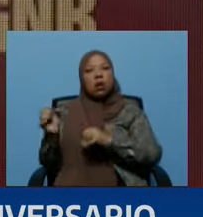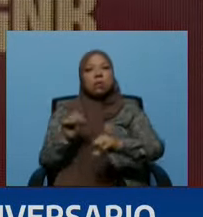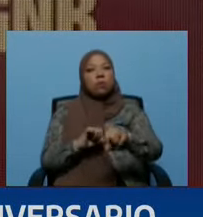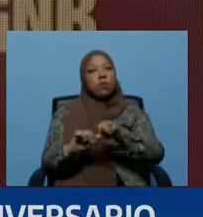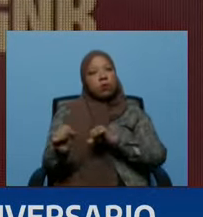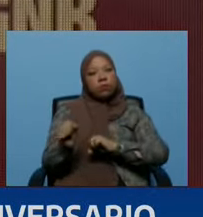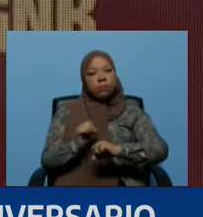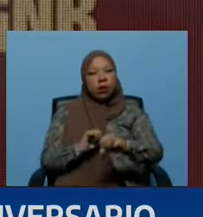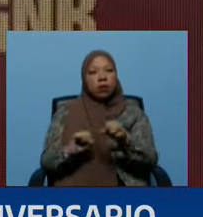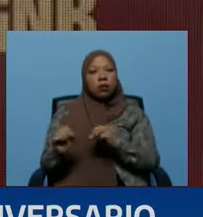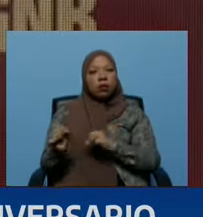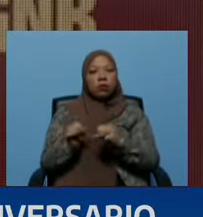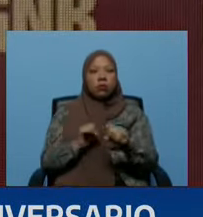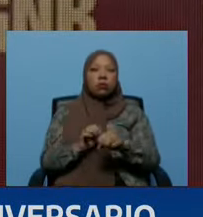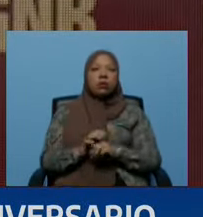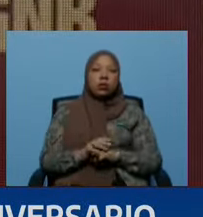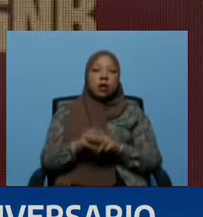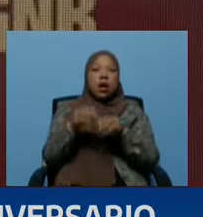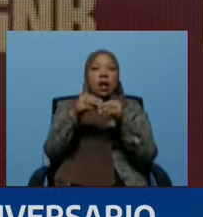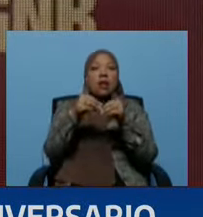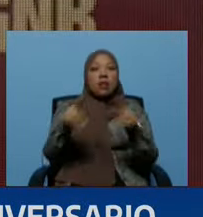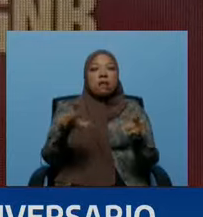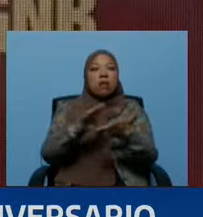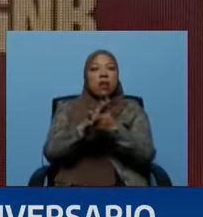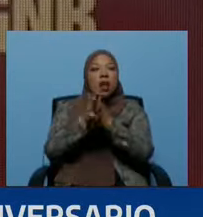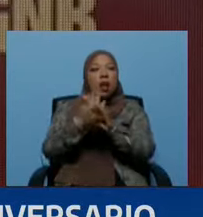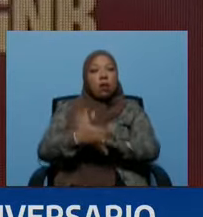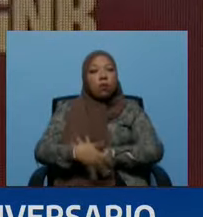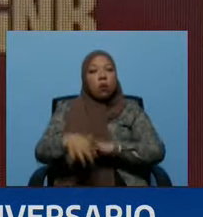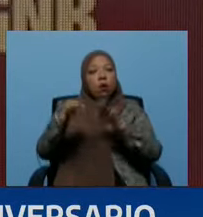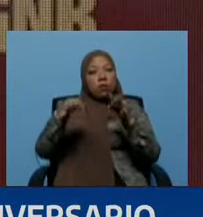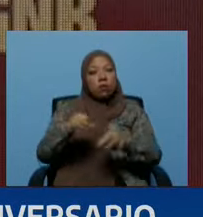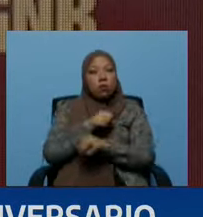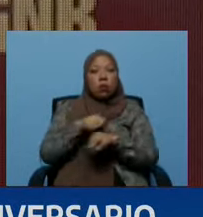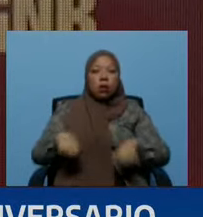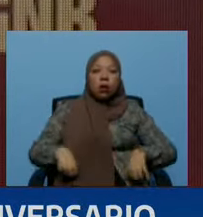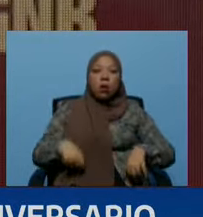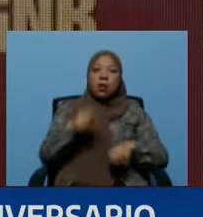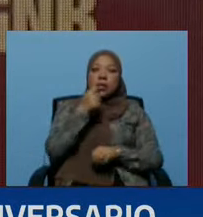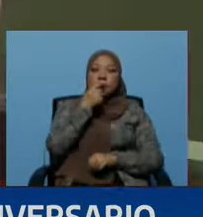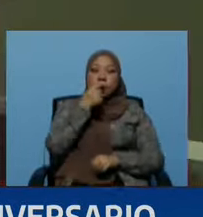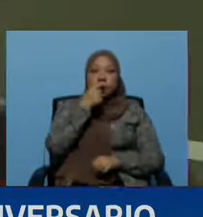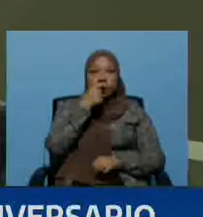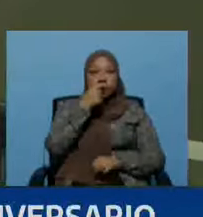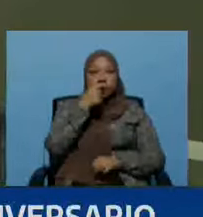desmovilizar, dividir y acabar a la Fuerza Armada Nacional Bolivariana.